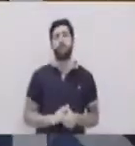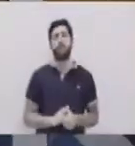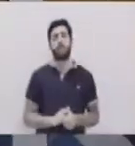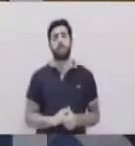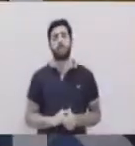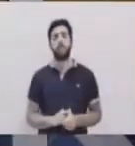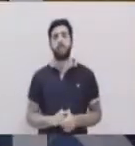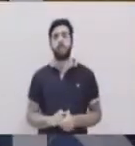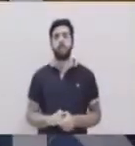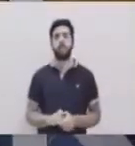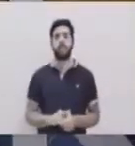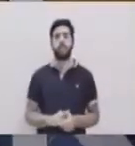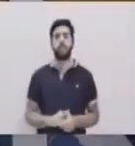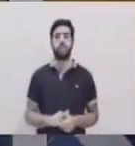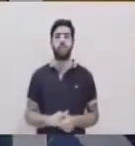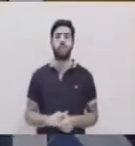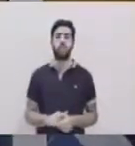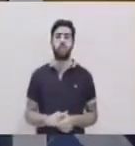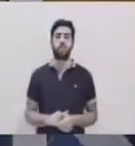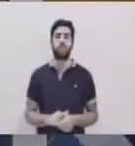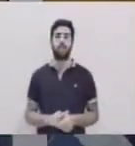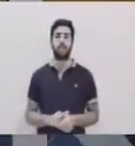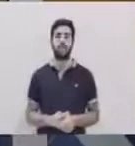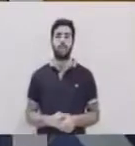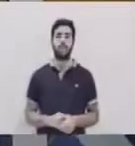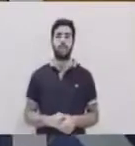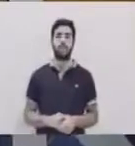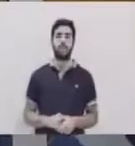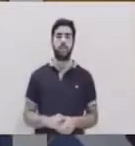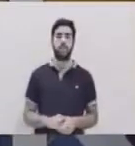Y vamos a colocar las figuras que vamos a estar